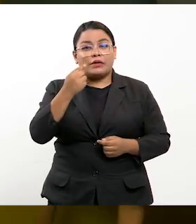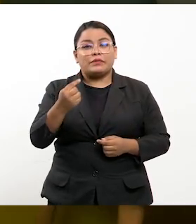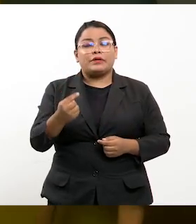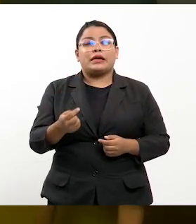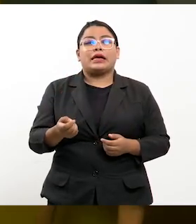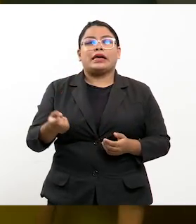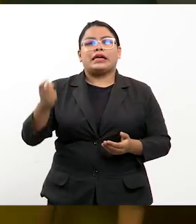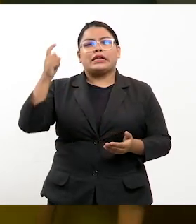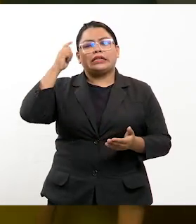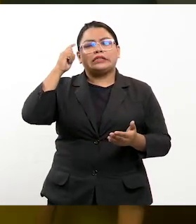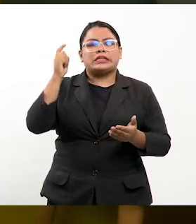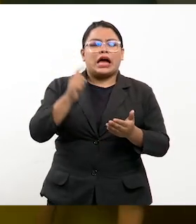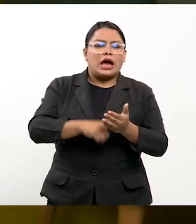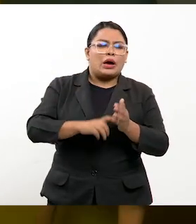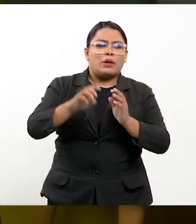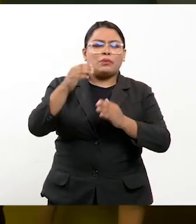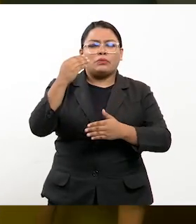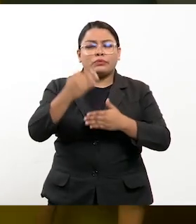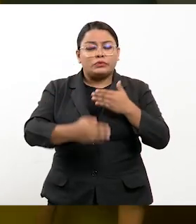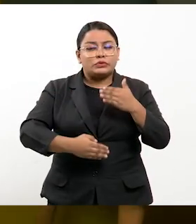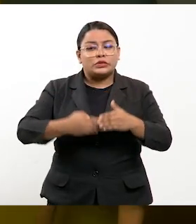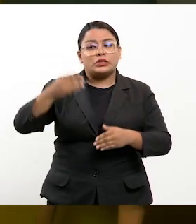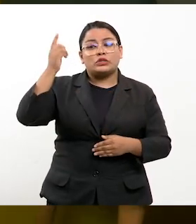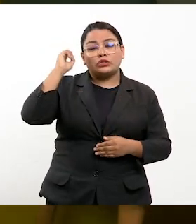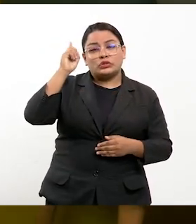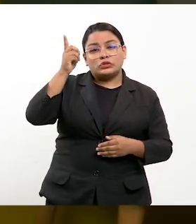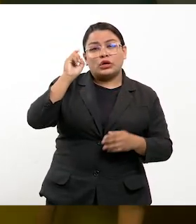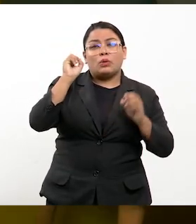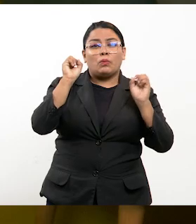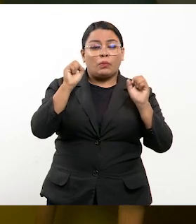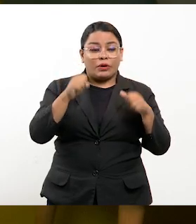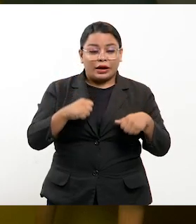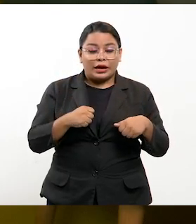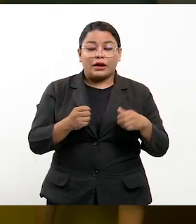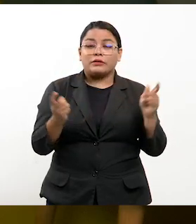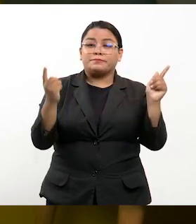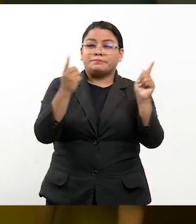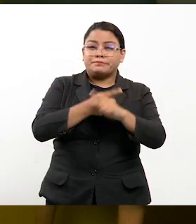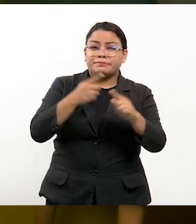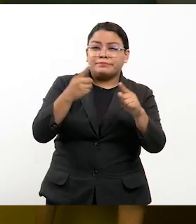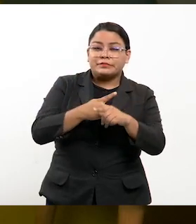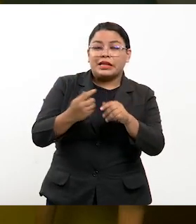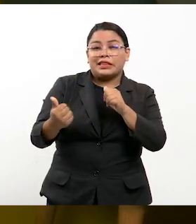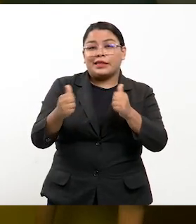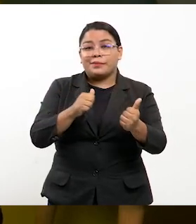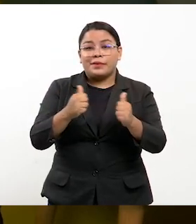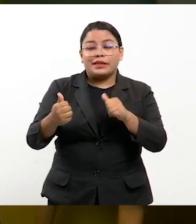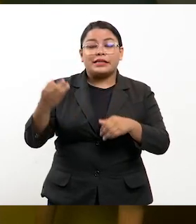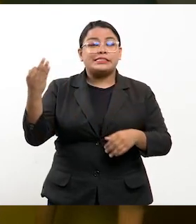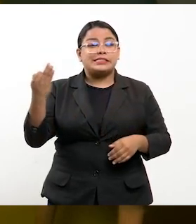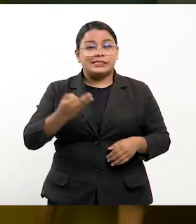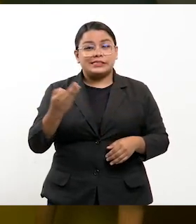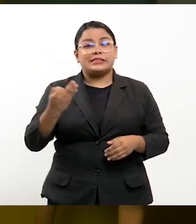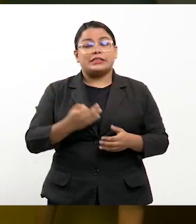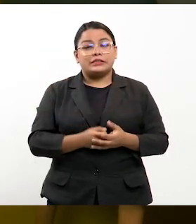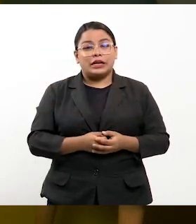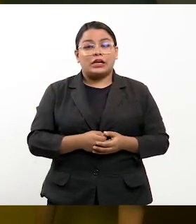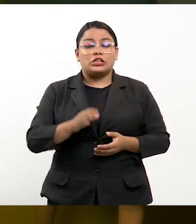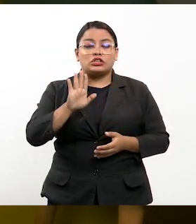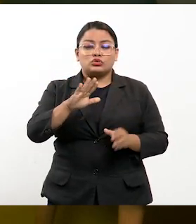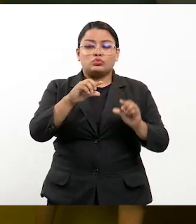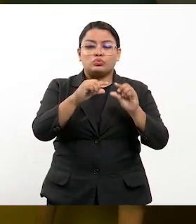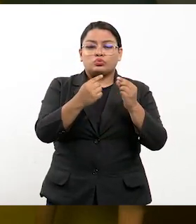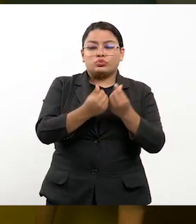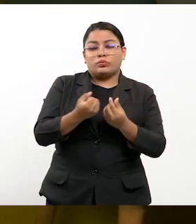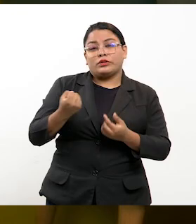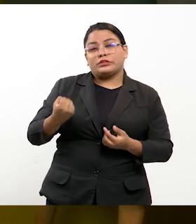pruebas, ante procesos que los docentes van a poder adecuar dependiendo de las necesidades de sus